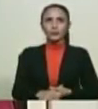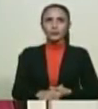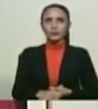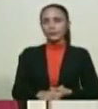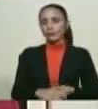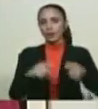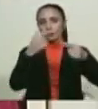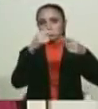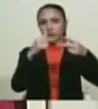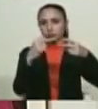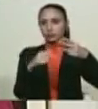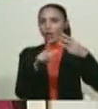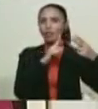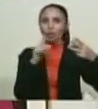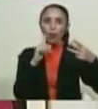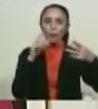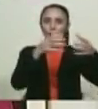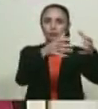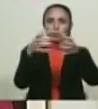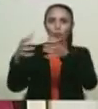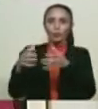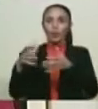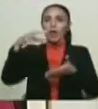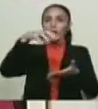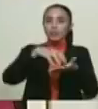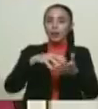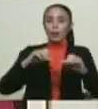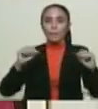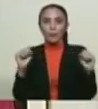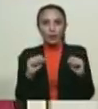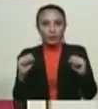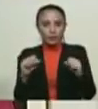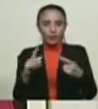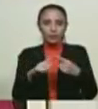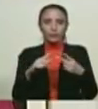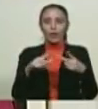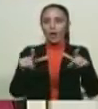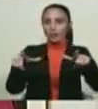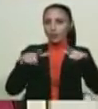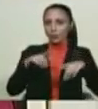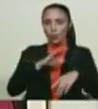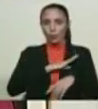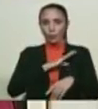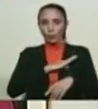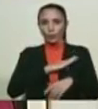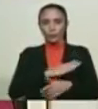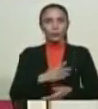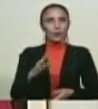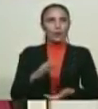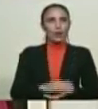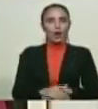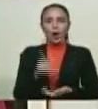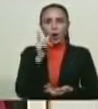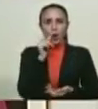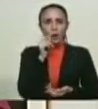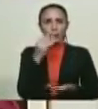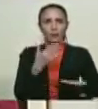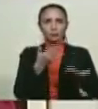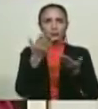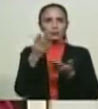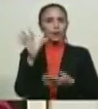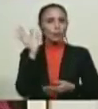Avispero. En el estado Mérida le voy a entregar su título a Jensi Erazo González,